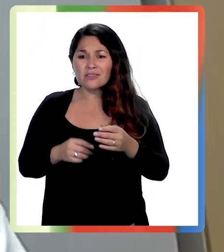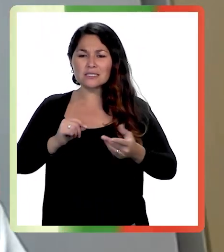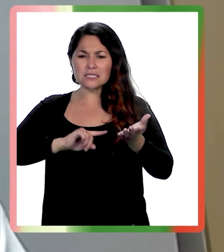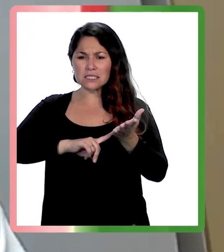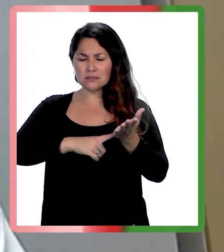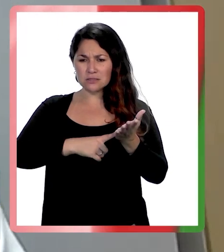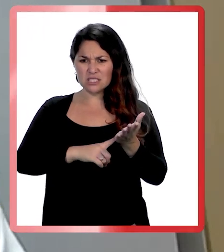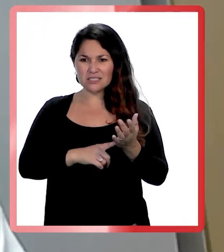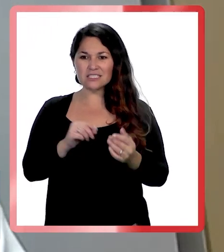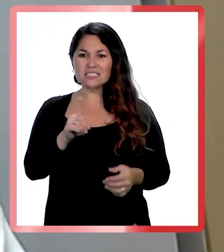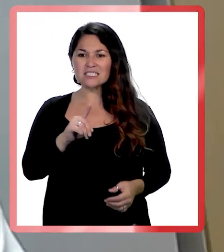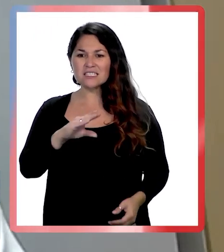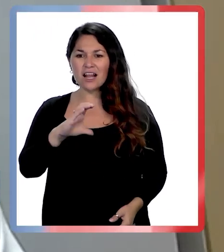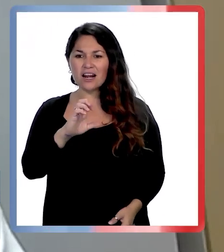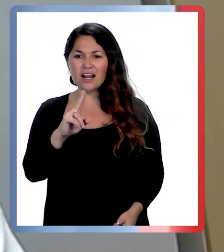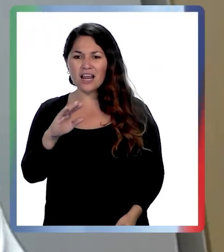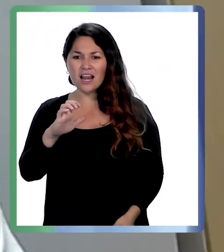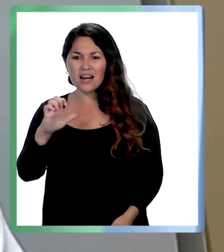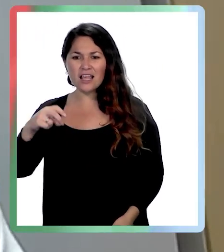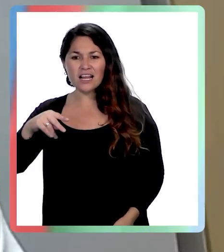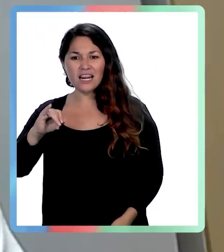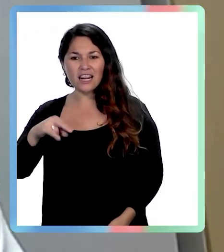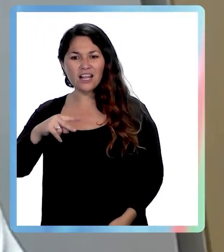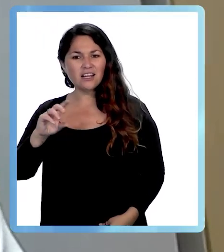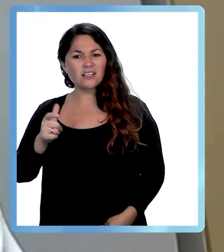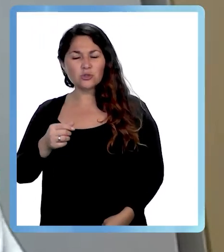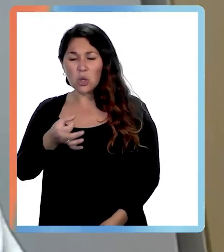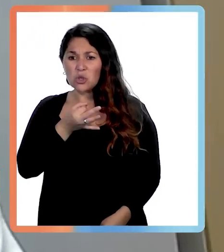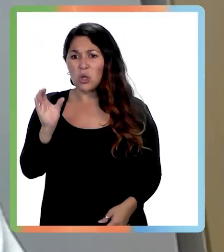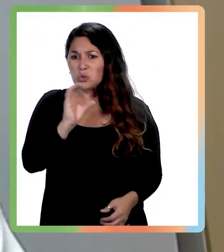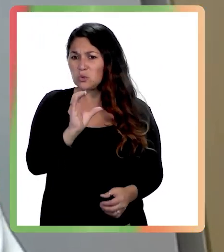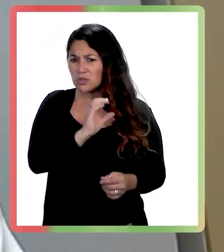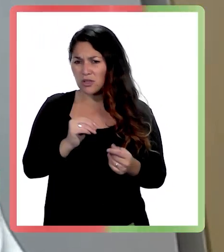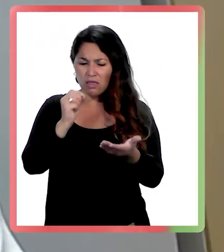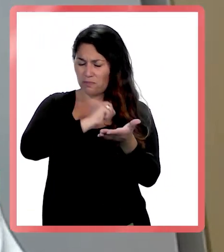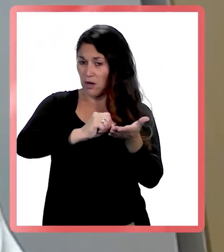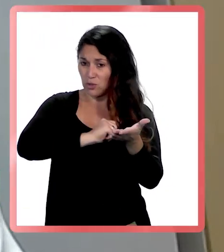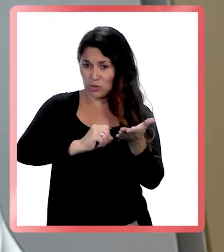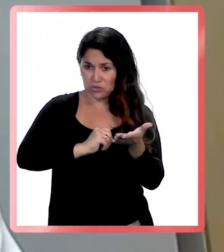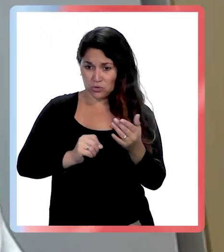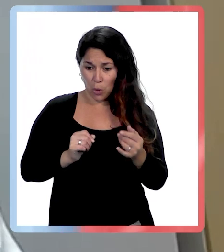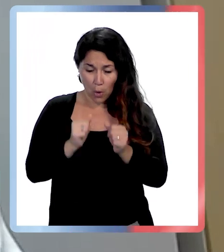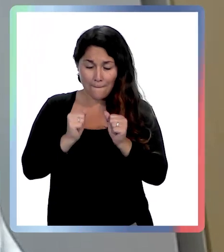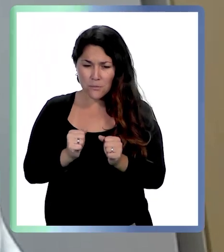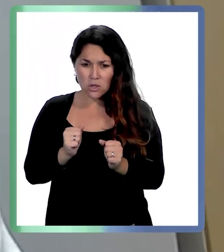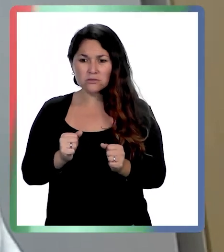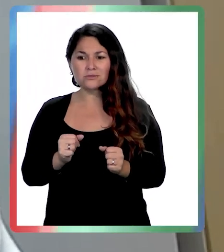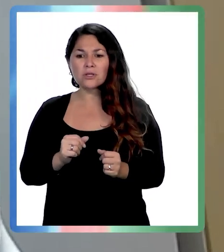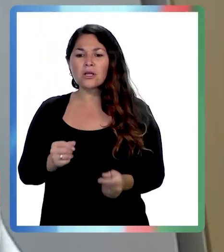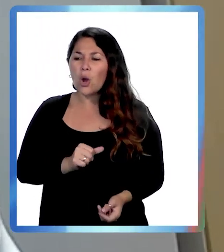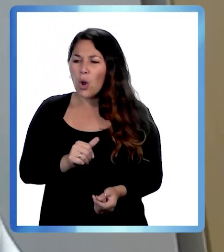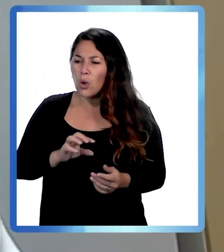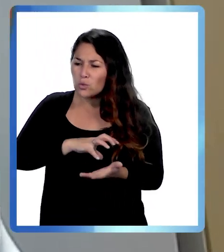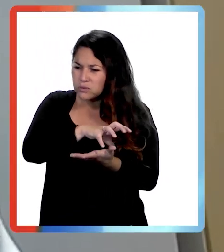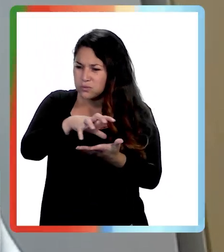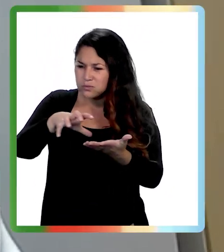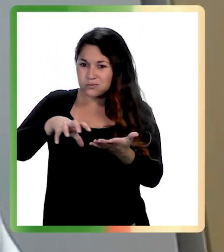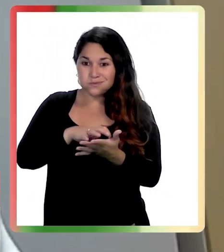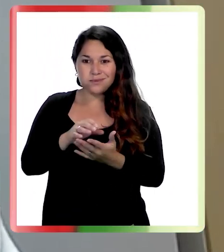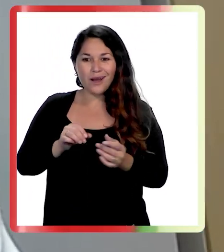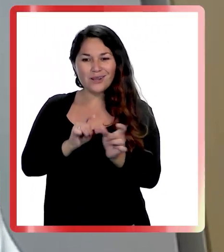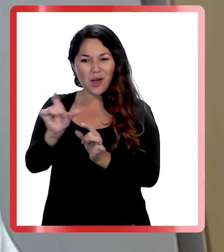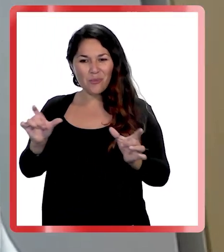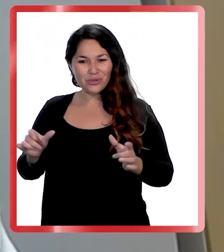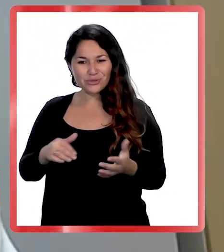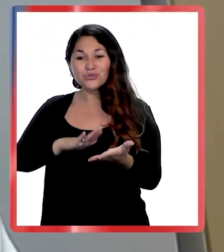conceptos tan técnicos de screening, que en el fondo es como usar métodos diagnósticos que uno logre llegar a una población sana para evitar el desarrollo de